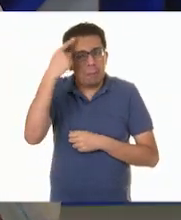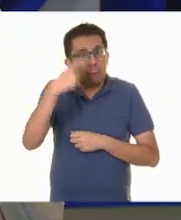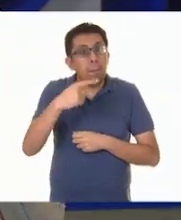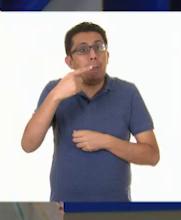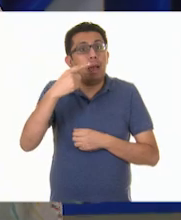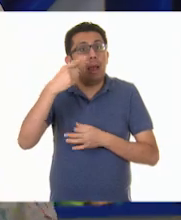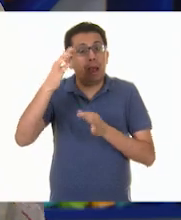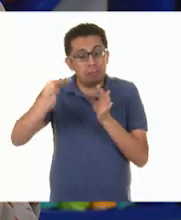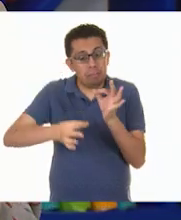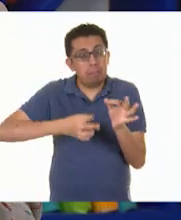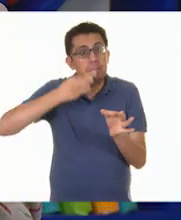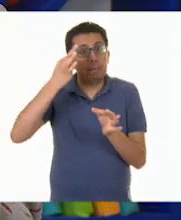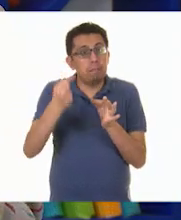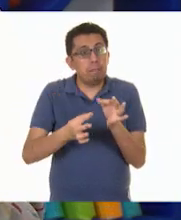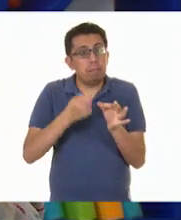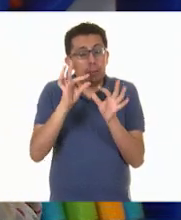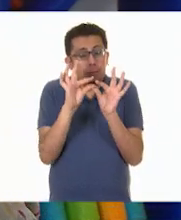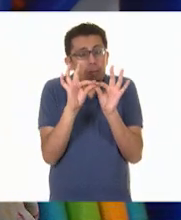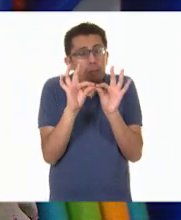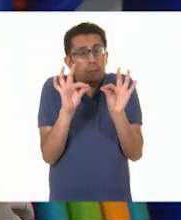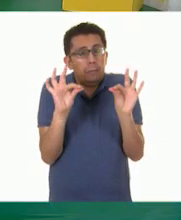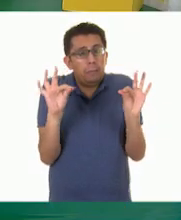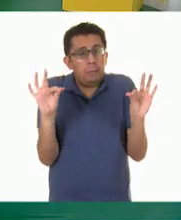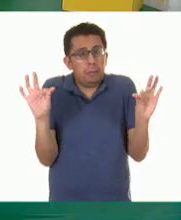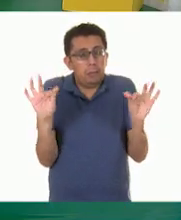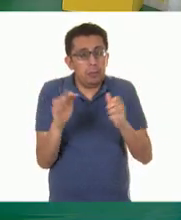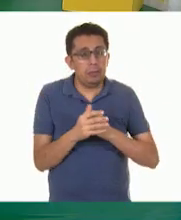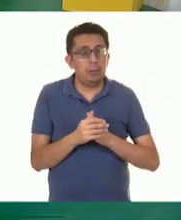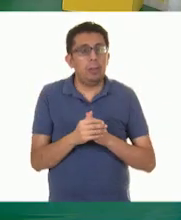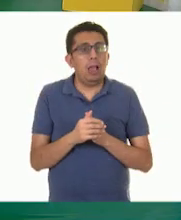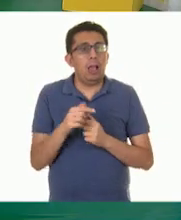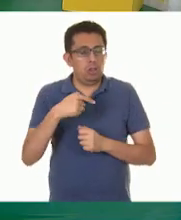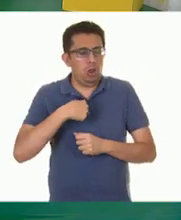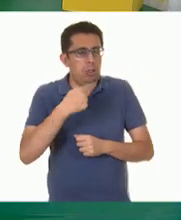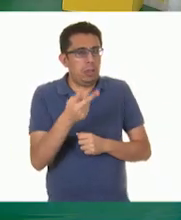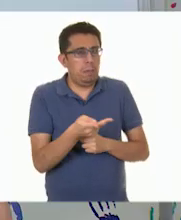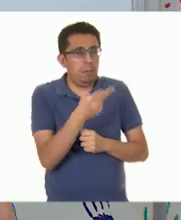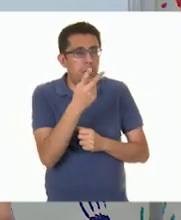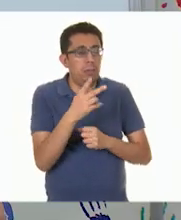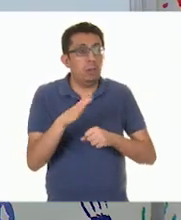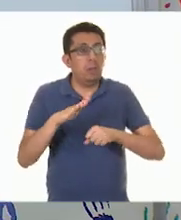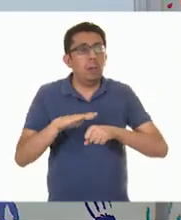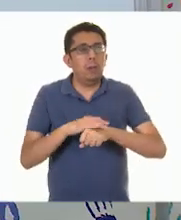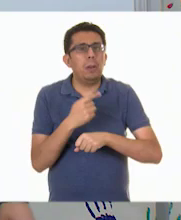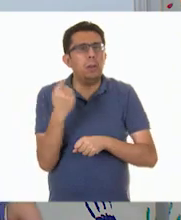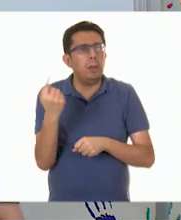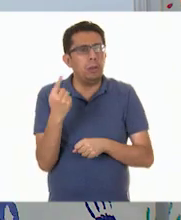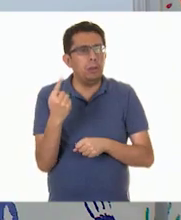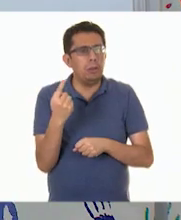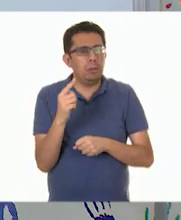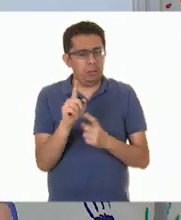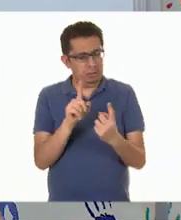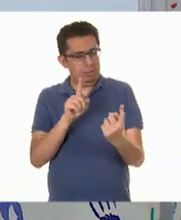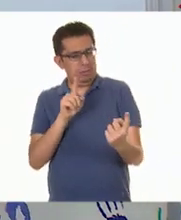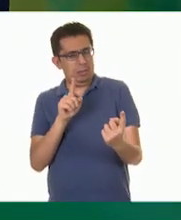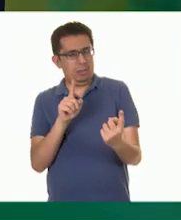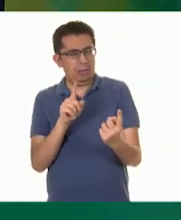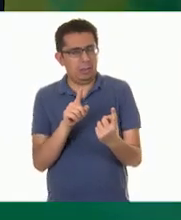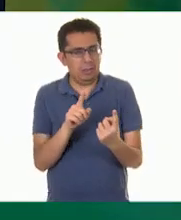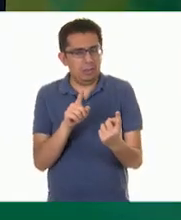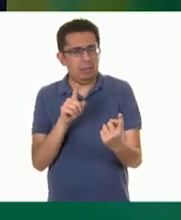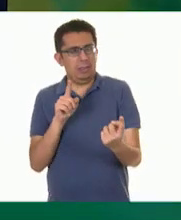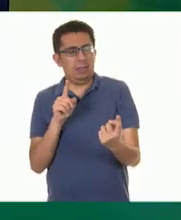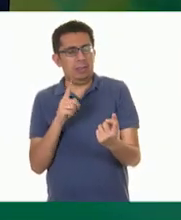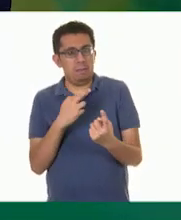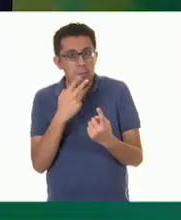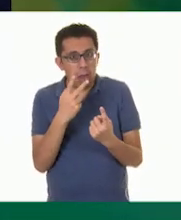Está muy delgadito. Oye, Alexia, te iba a preguntar, ¿por qué nos hacemos hacia lo lejos? ¿No funcionará